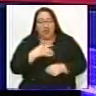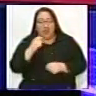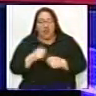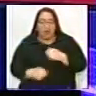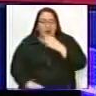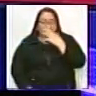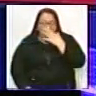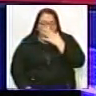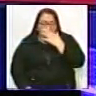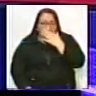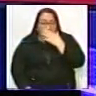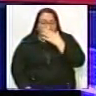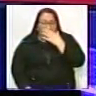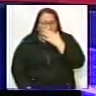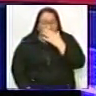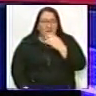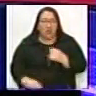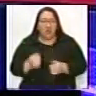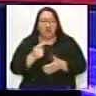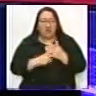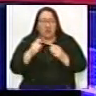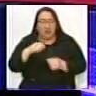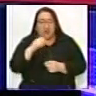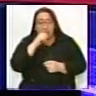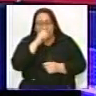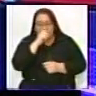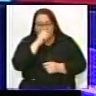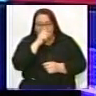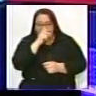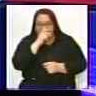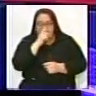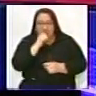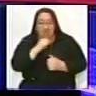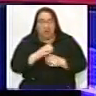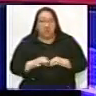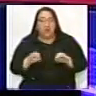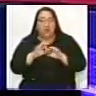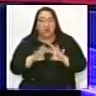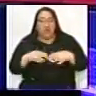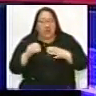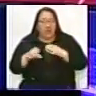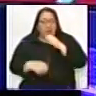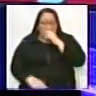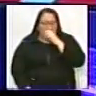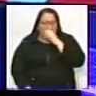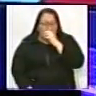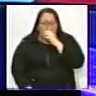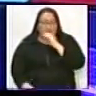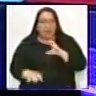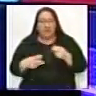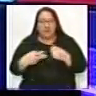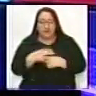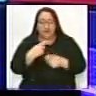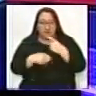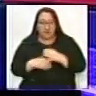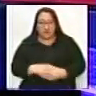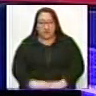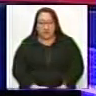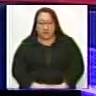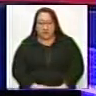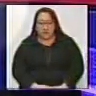necesidad y que le sirve muchísimo este tipo de audiencias. Tenemos que hacer una breve pausa, ya regresamos.